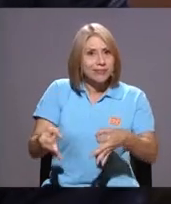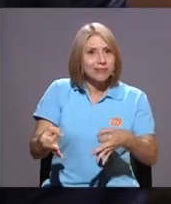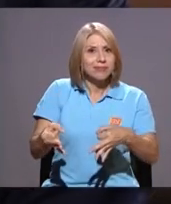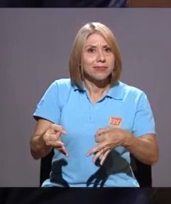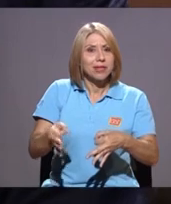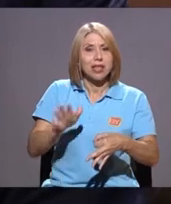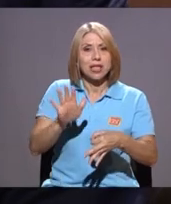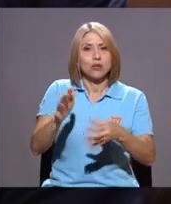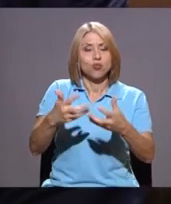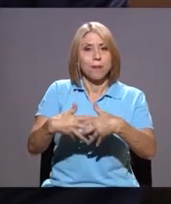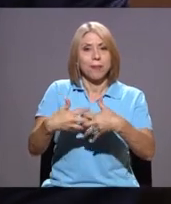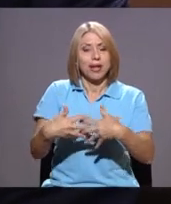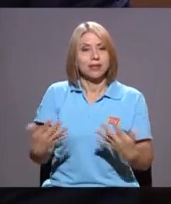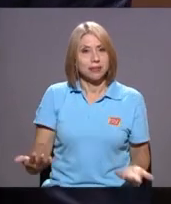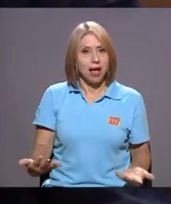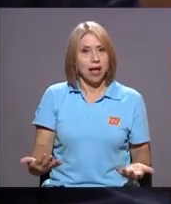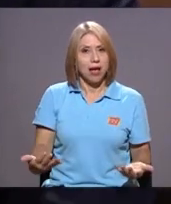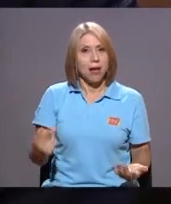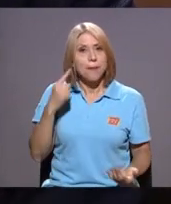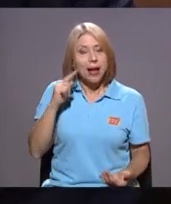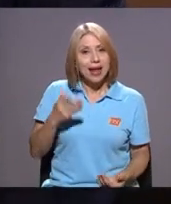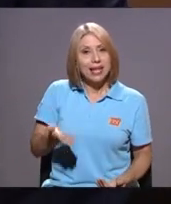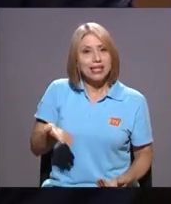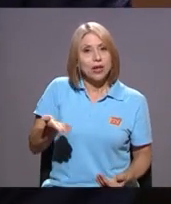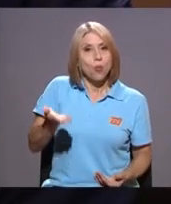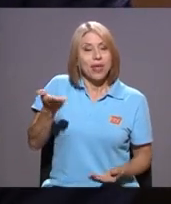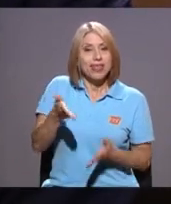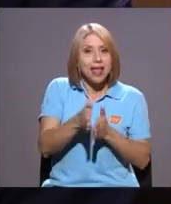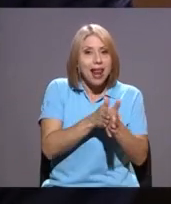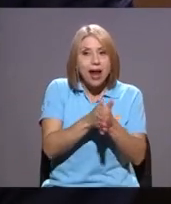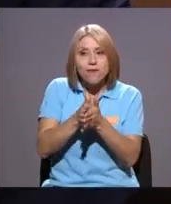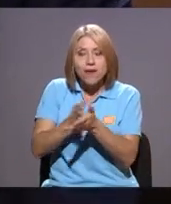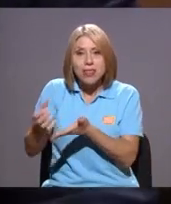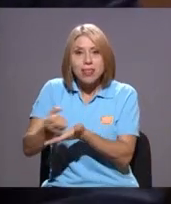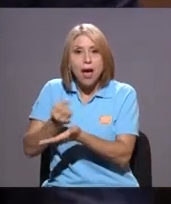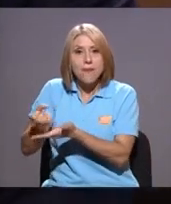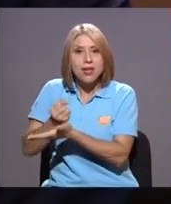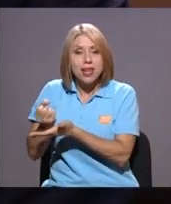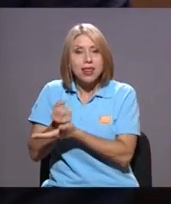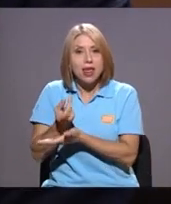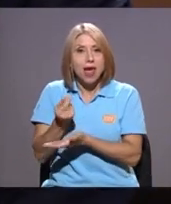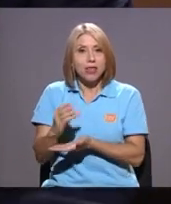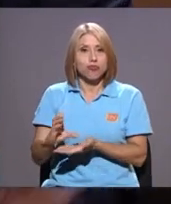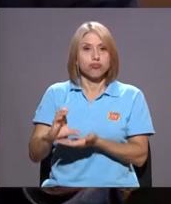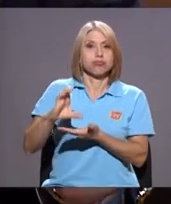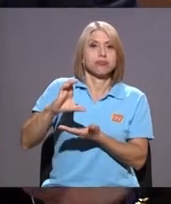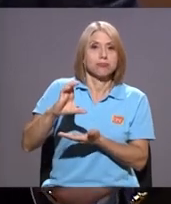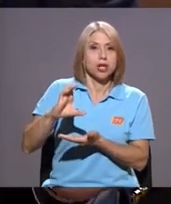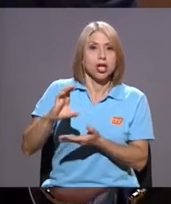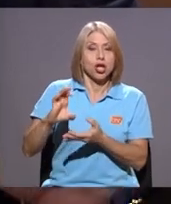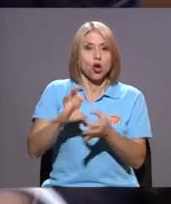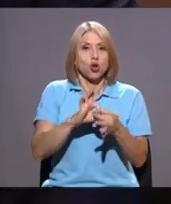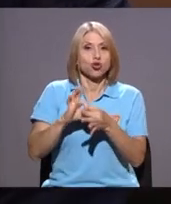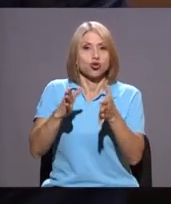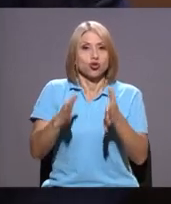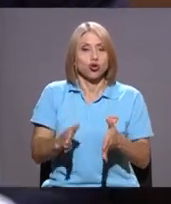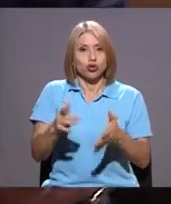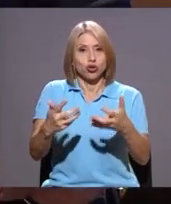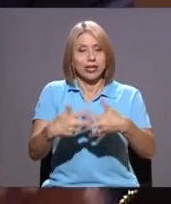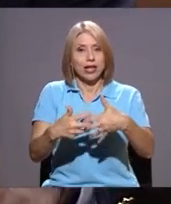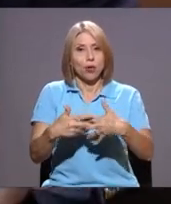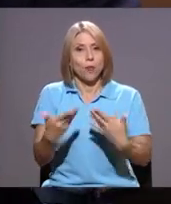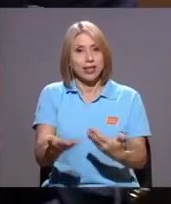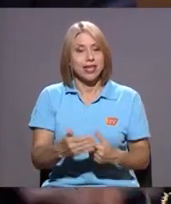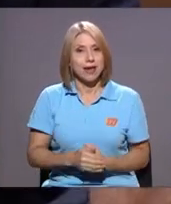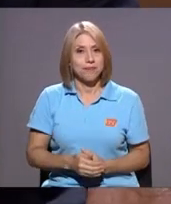de tal manera de que se aumente la rentabilidad del capital de los socios de esa compañía y por